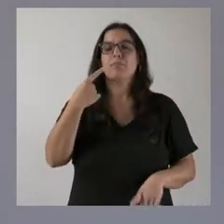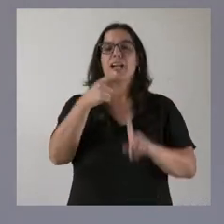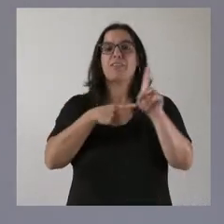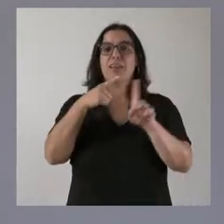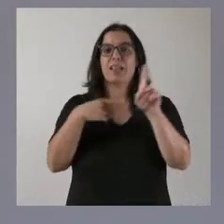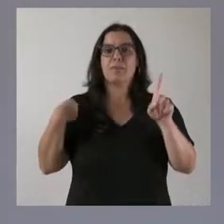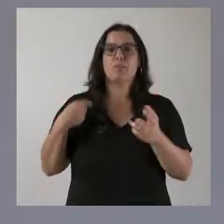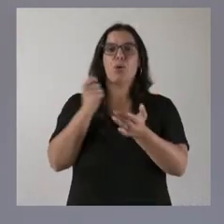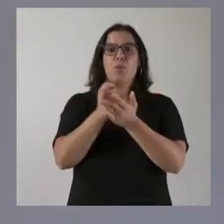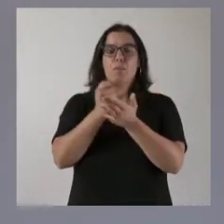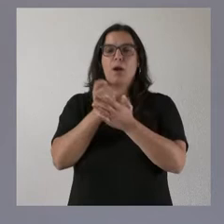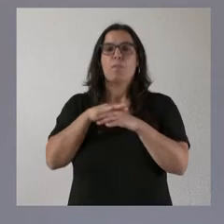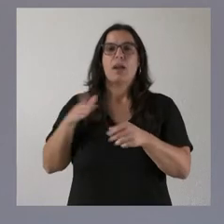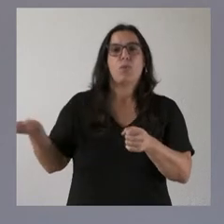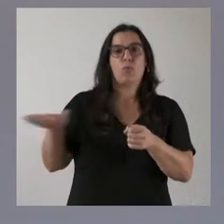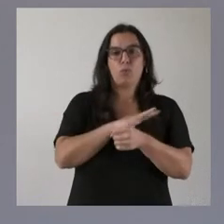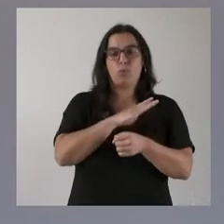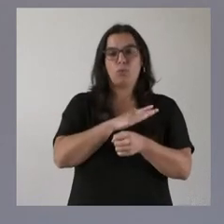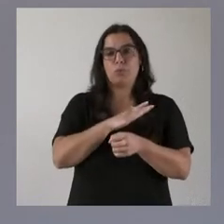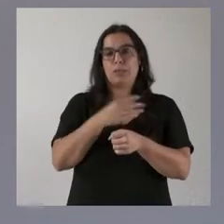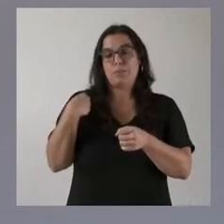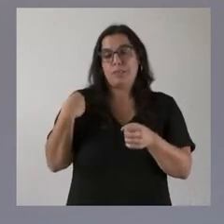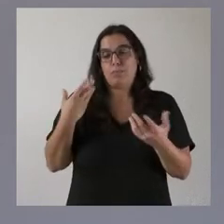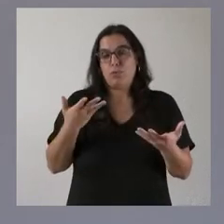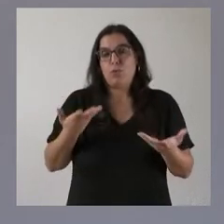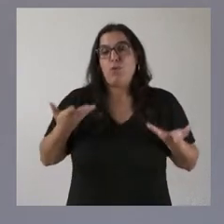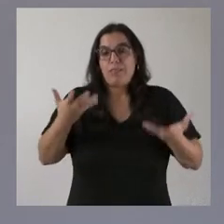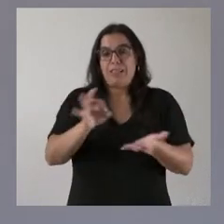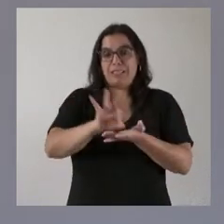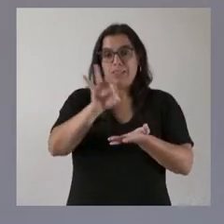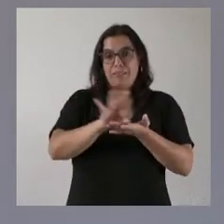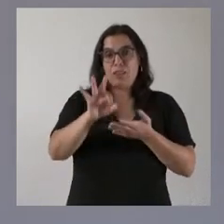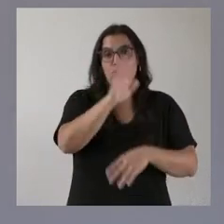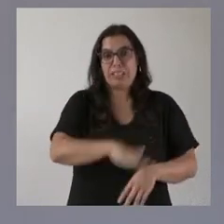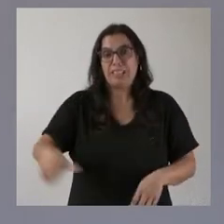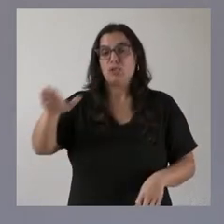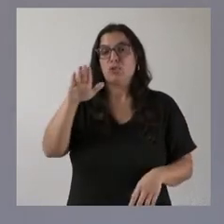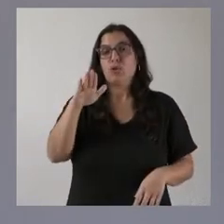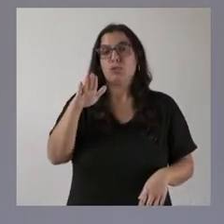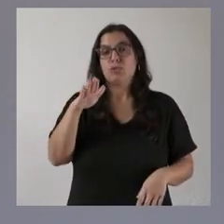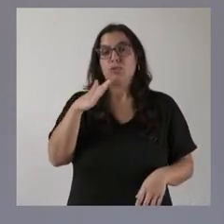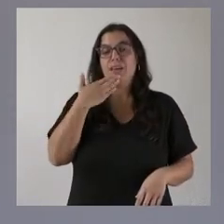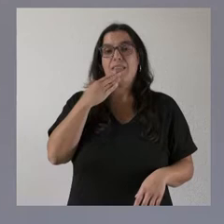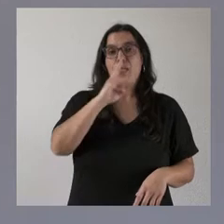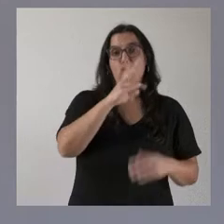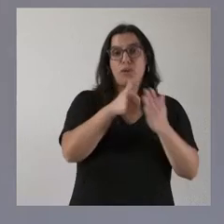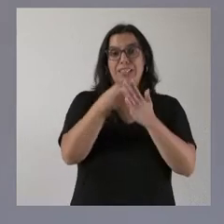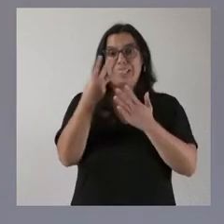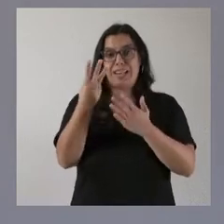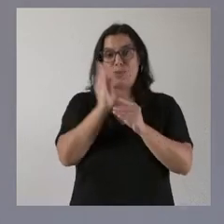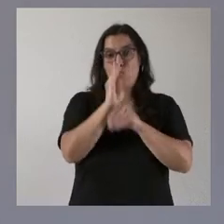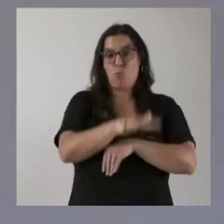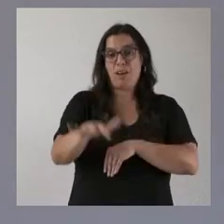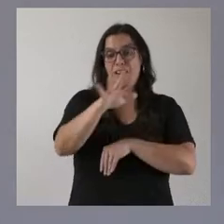pago para la prestación de servicio para niños en edad de 2 a 3 años como consecuencia